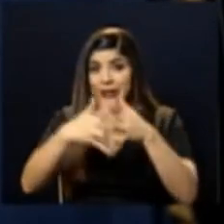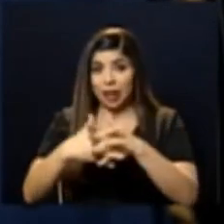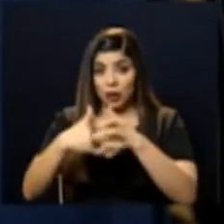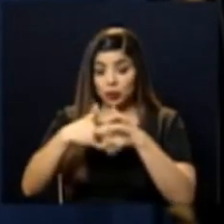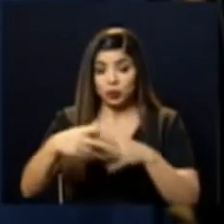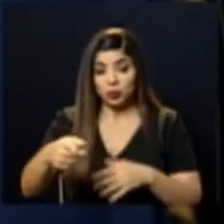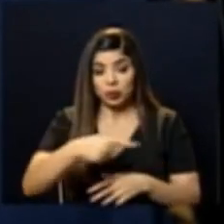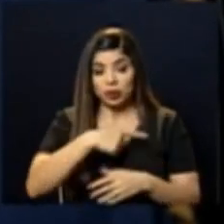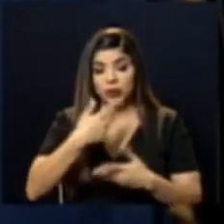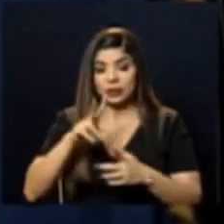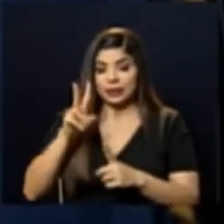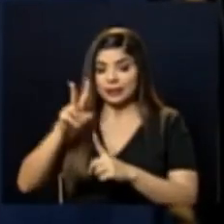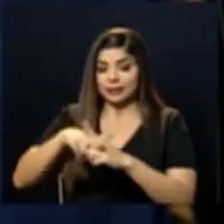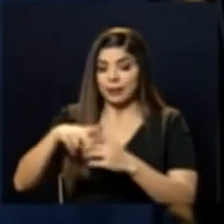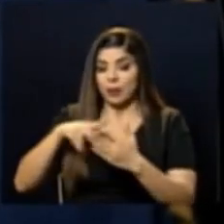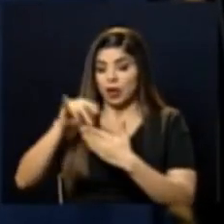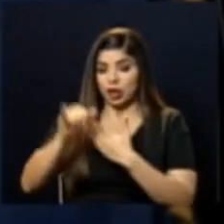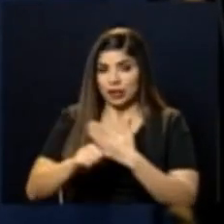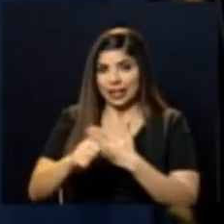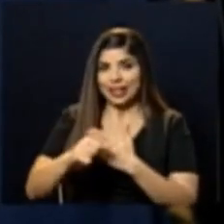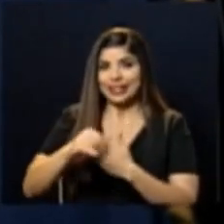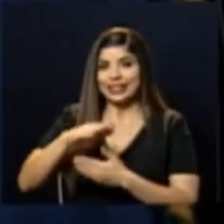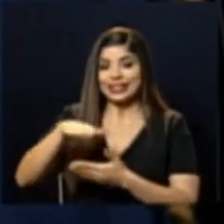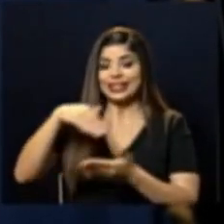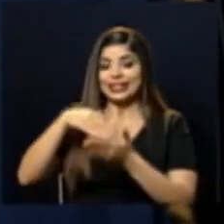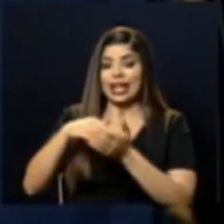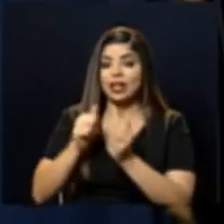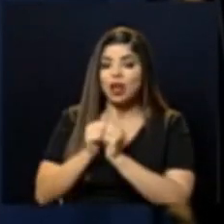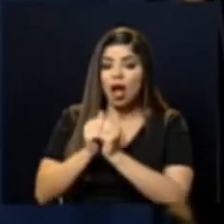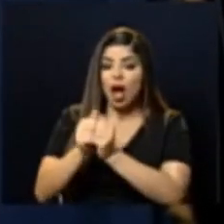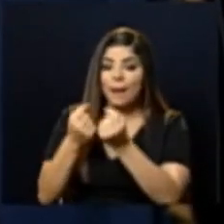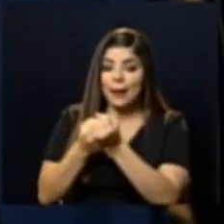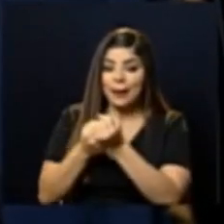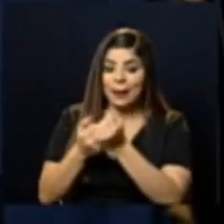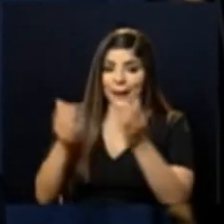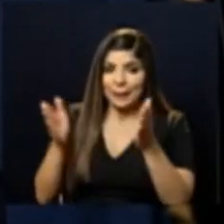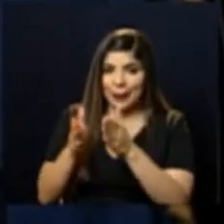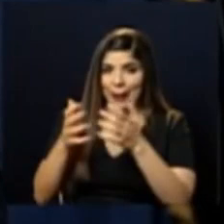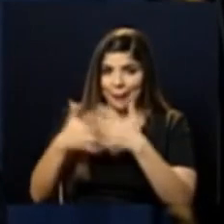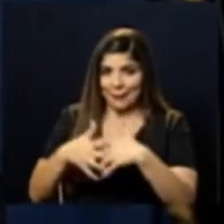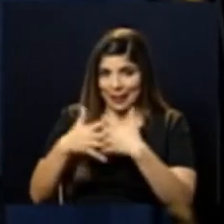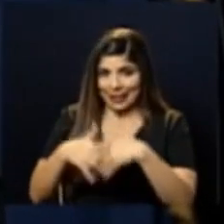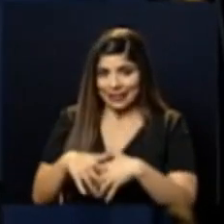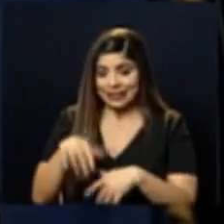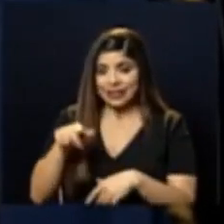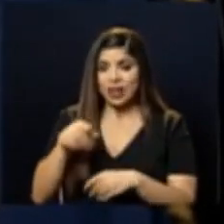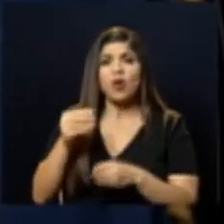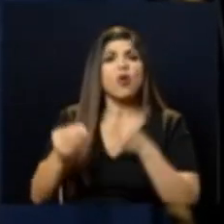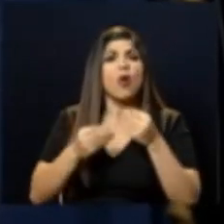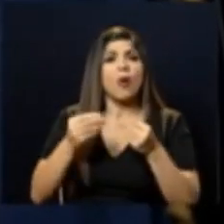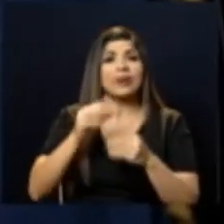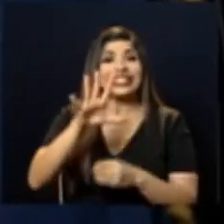pusimos en marcha el proyecto de Centros de Acompañamiento a la Microempresa, con el apoyo de 50 profesionales